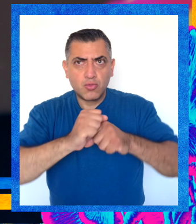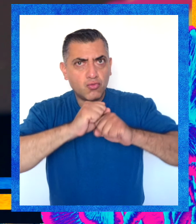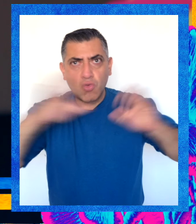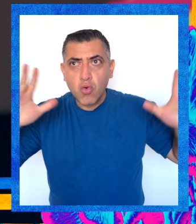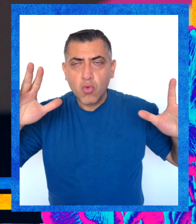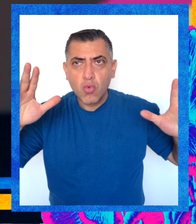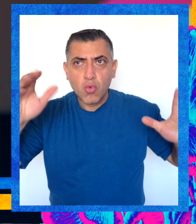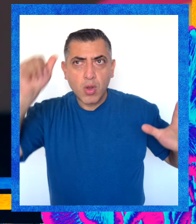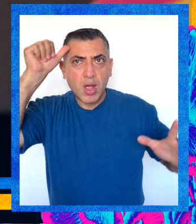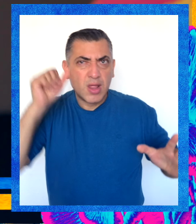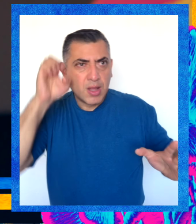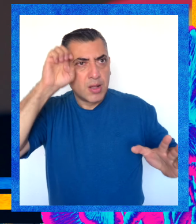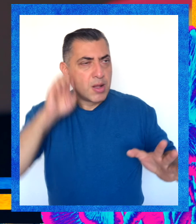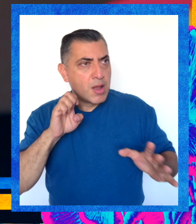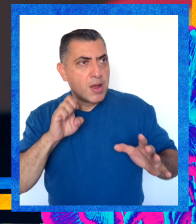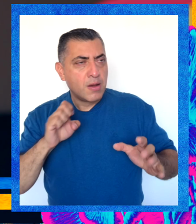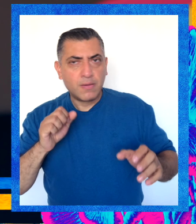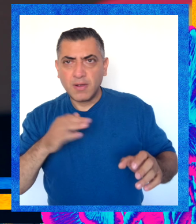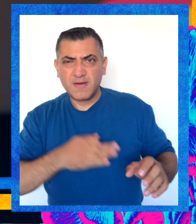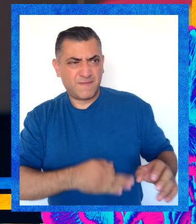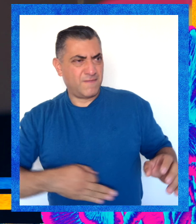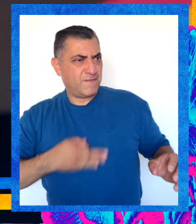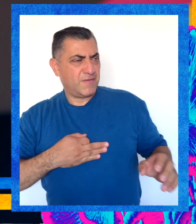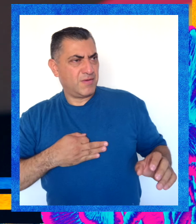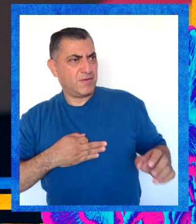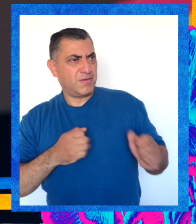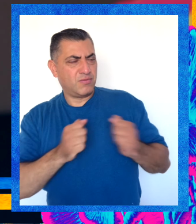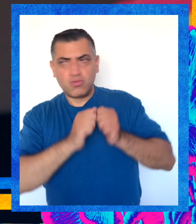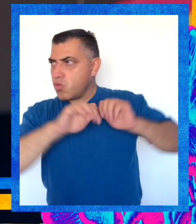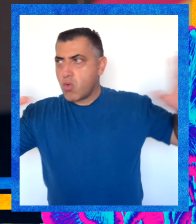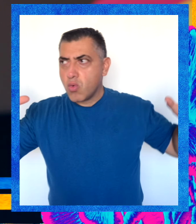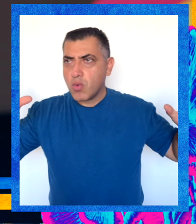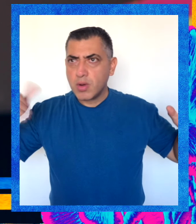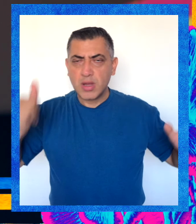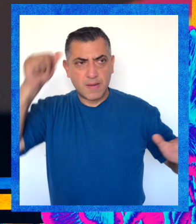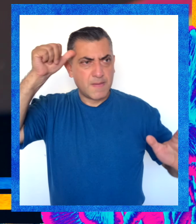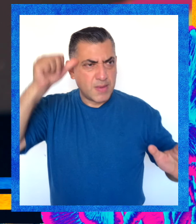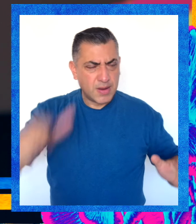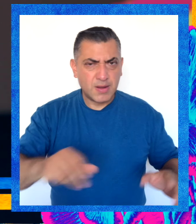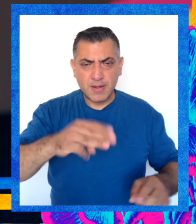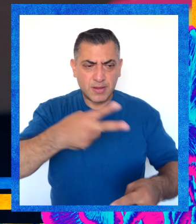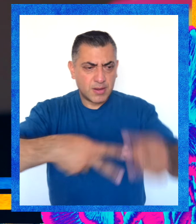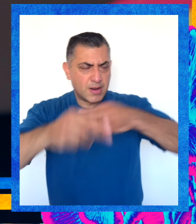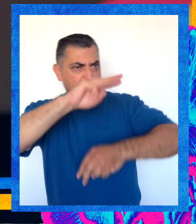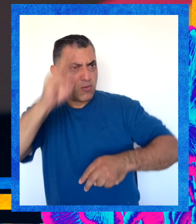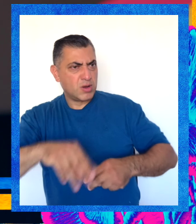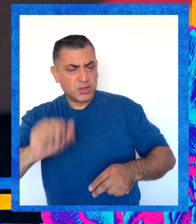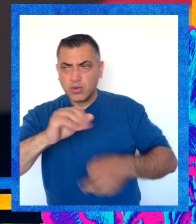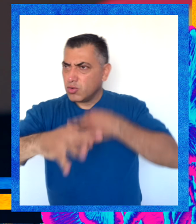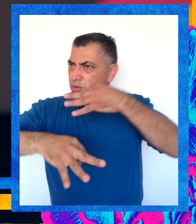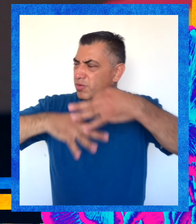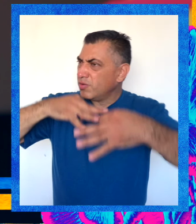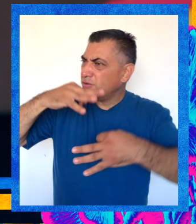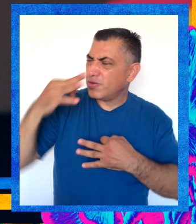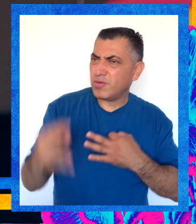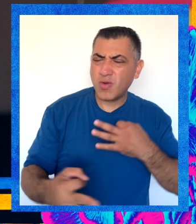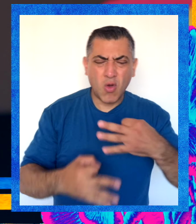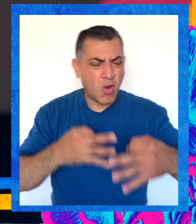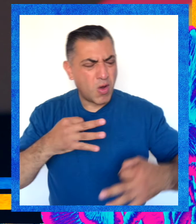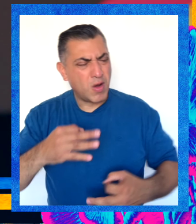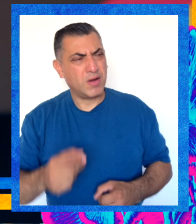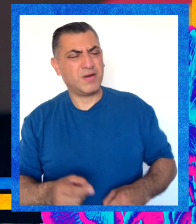la nieva los momentos de intimidad y de felicidad que tenían con su padre y el pecado no solamente trajo muerte si no todos los síntomas de la muerte a